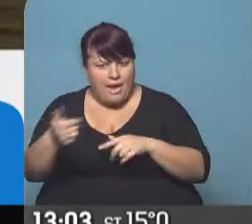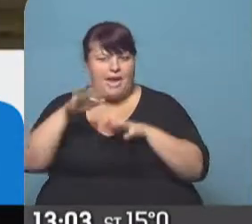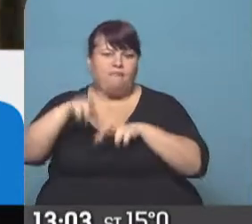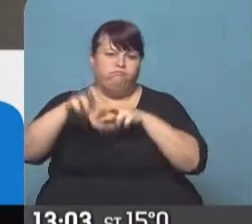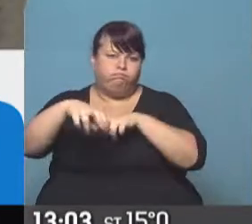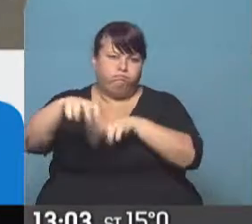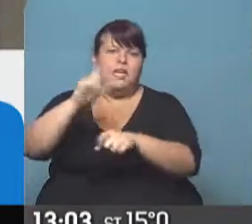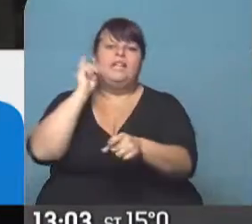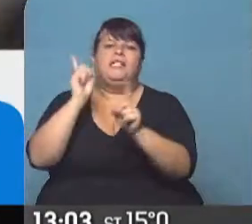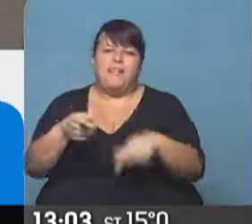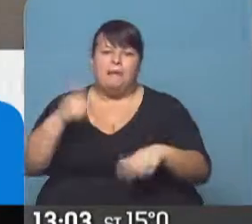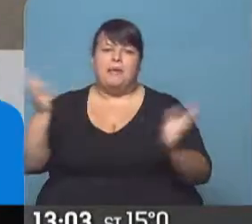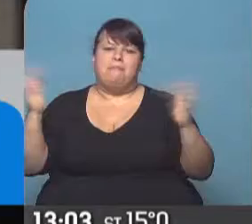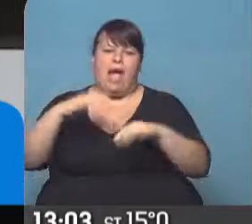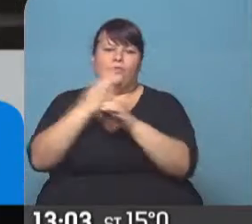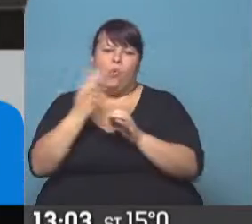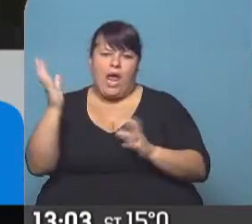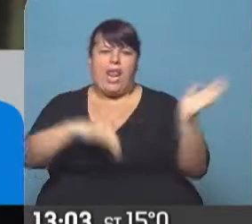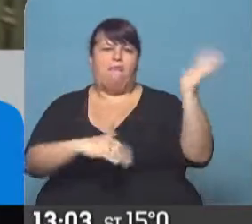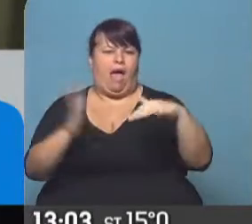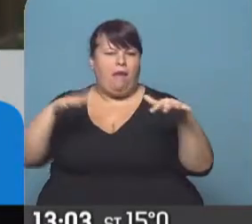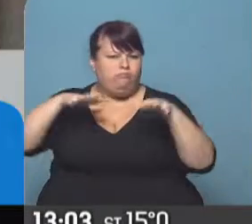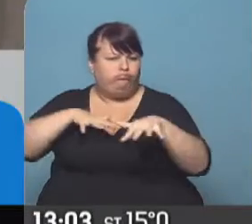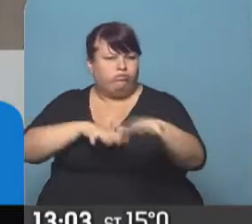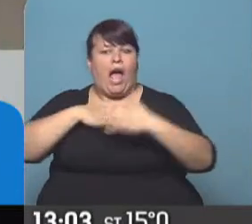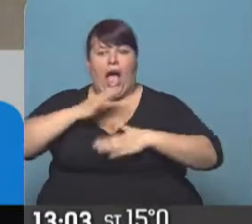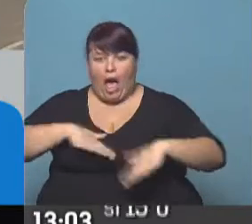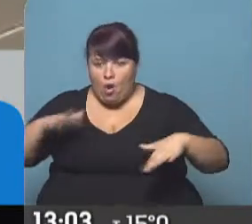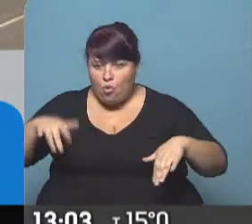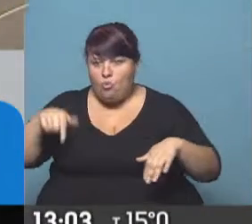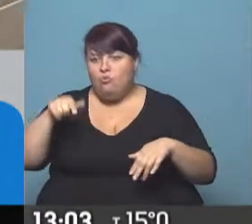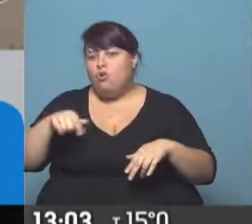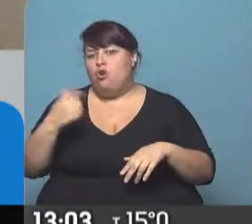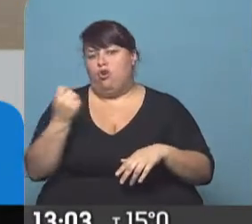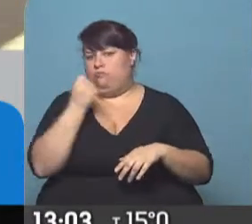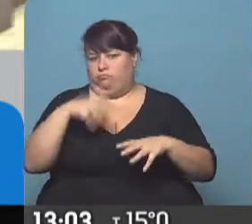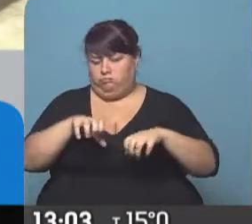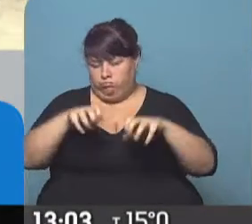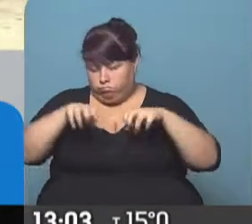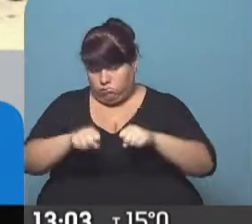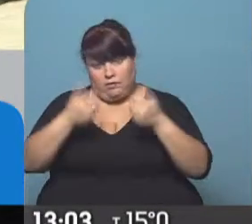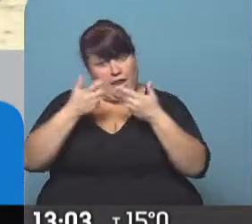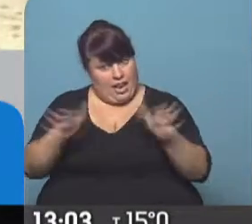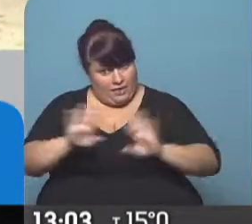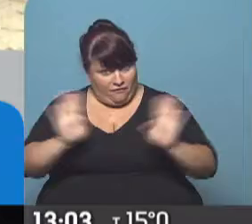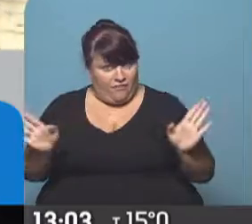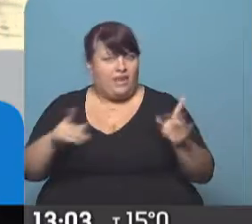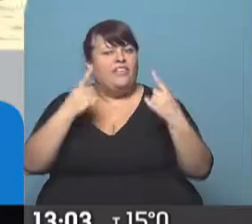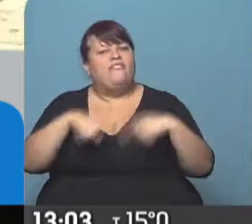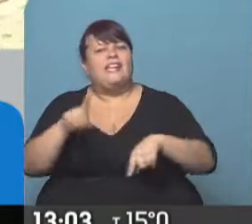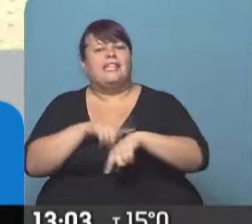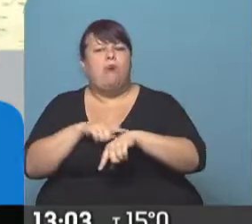caminando y también convocando a más escuelas y más manifestantes es decir alumnos que están de poniendo las tomas como etapa diferente